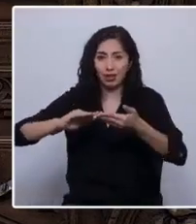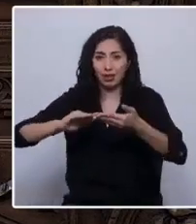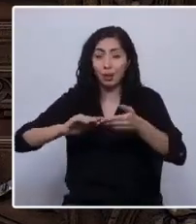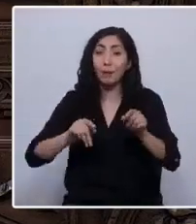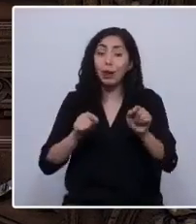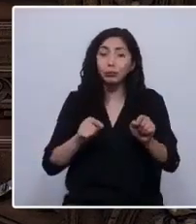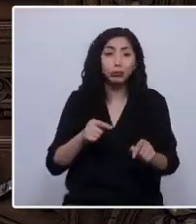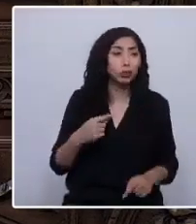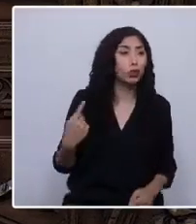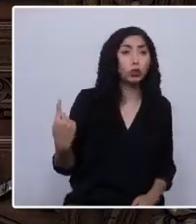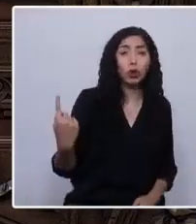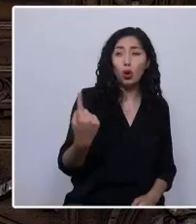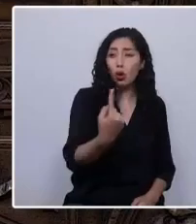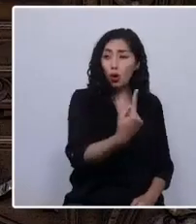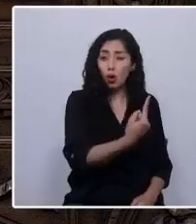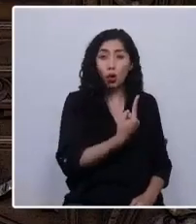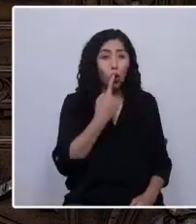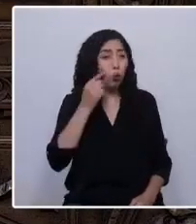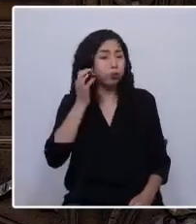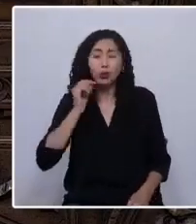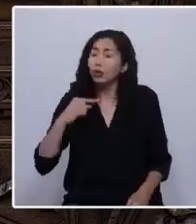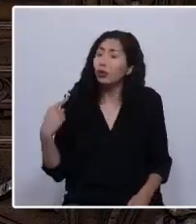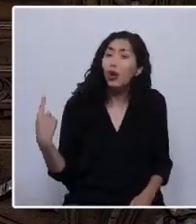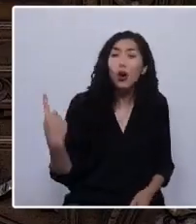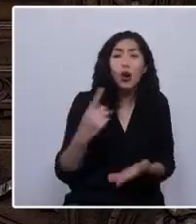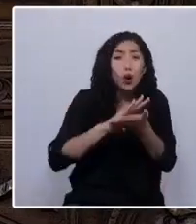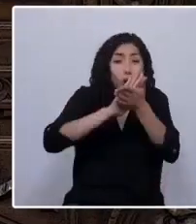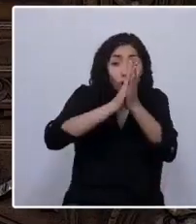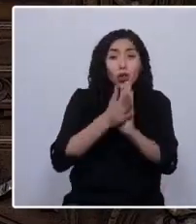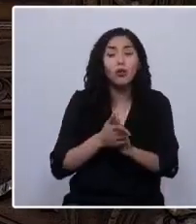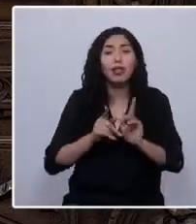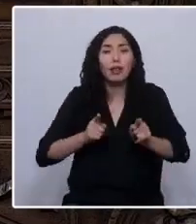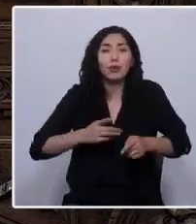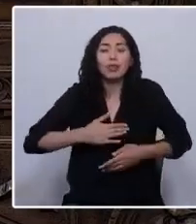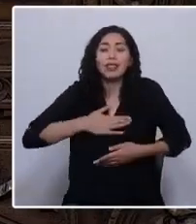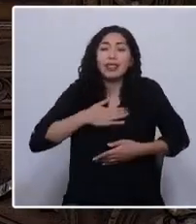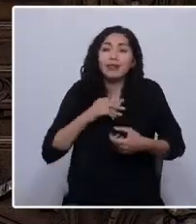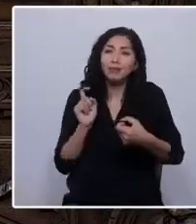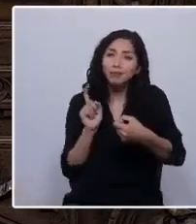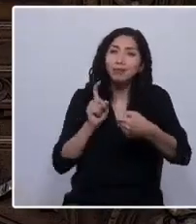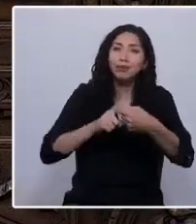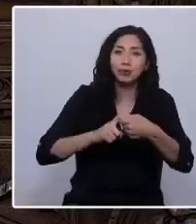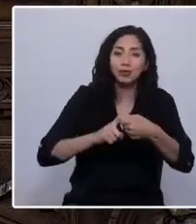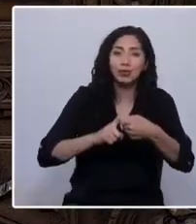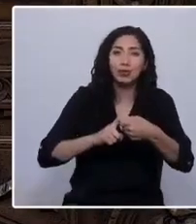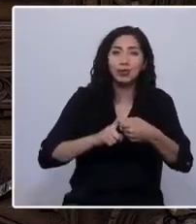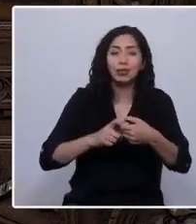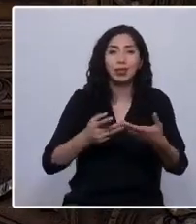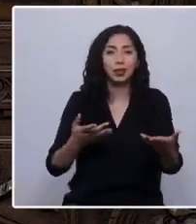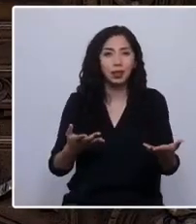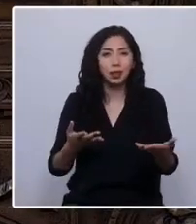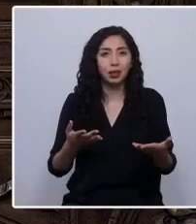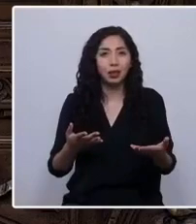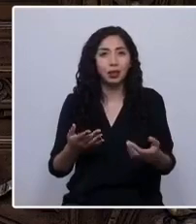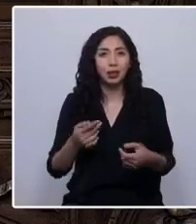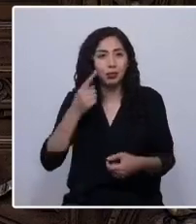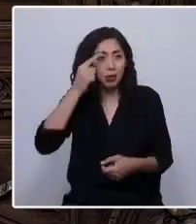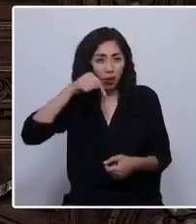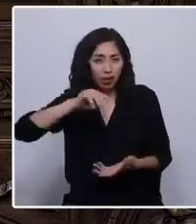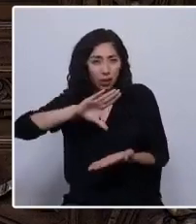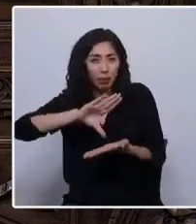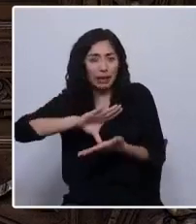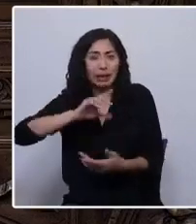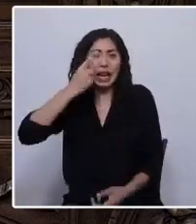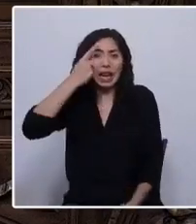todos, todas, todes, debemos sentirnos parte. Pero ¿cuánta herida tiene este país?